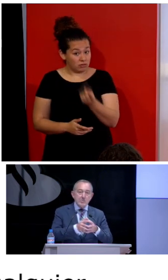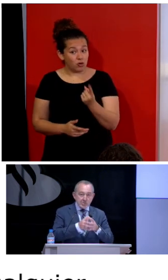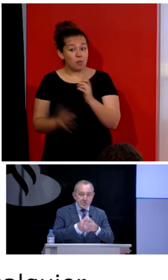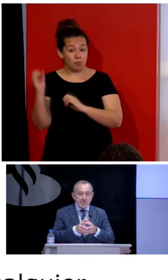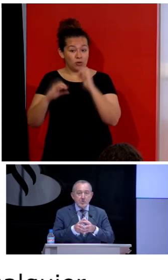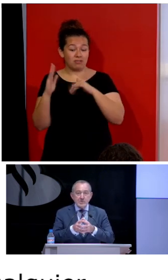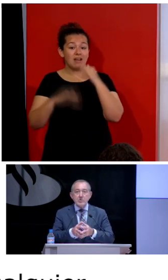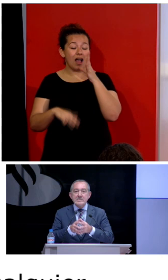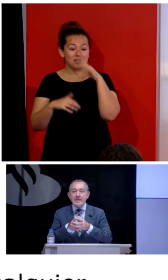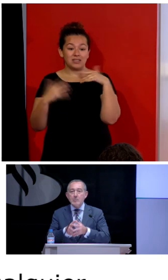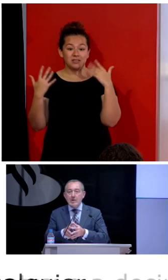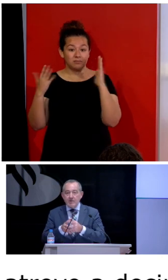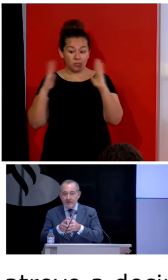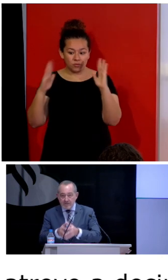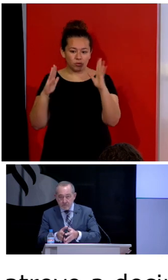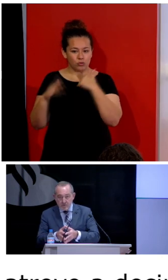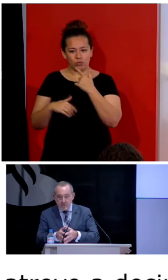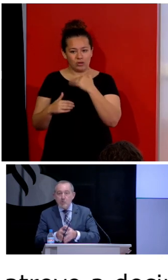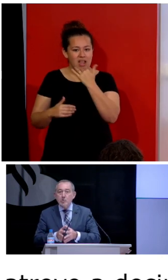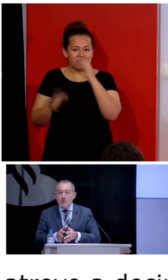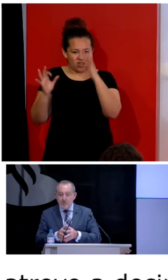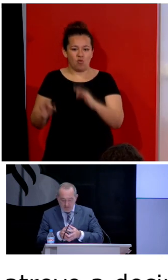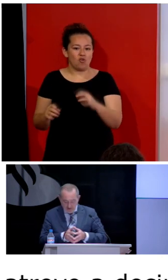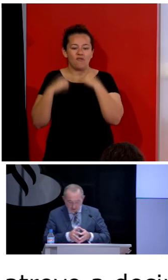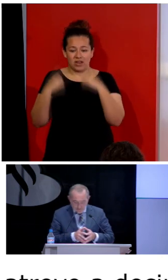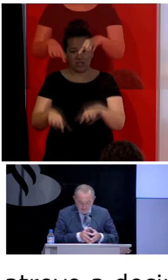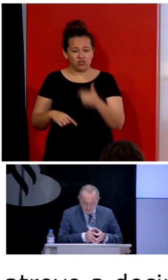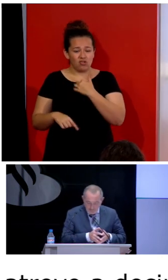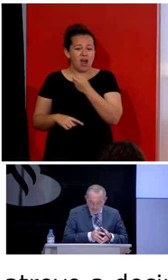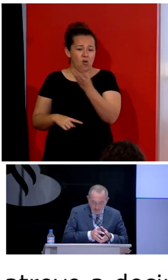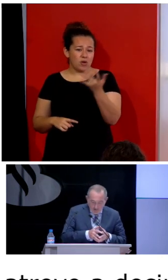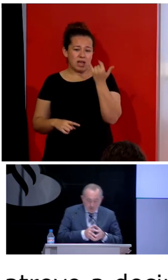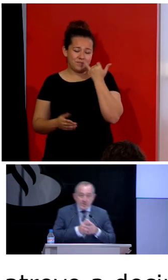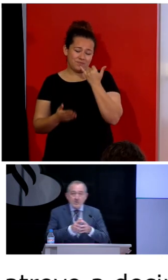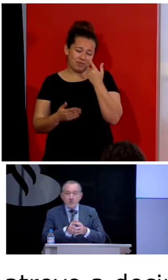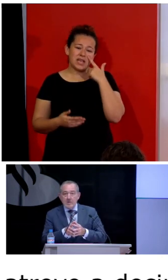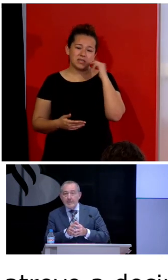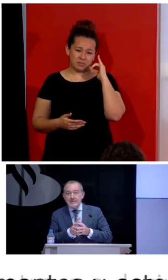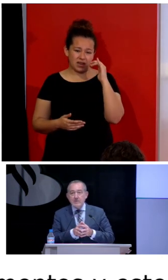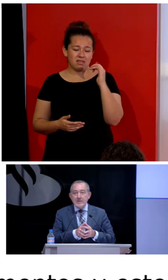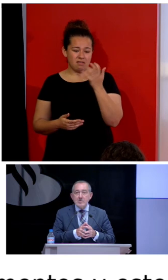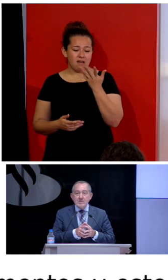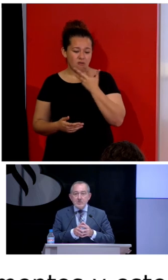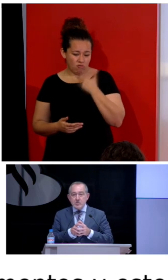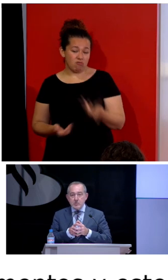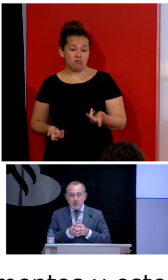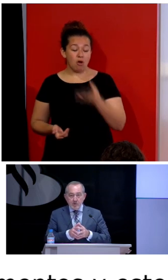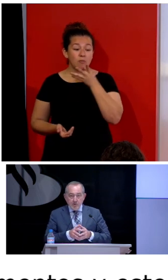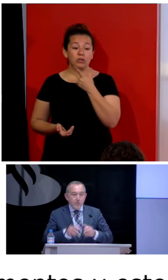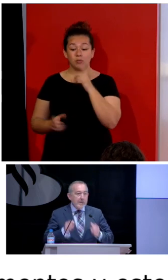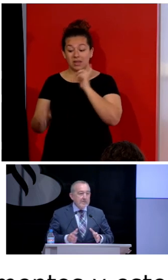estos momentos y en este contexto que estaría abocado al fracaso. Y conozco alguna experiencia. Por lo tanto, la participación del tercer